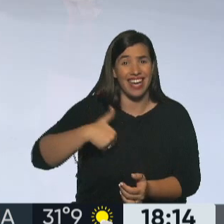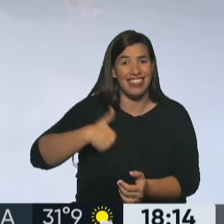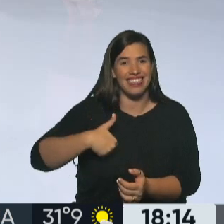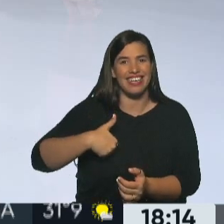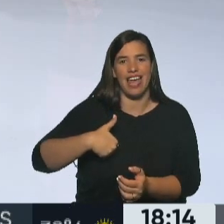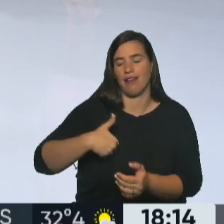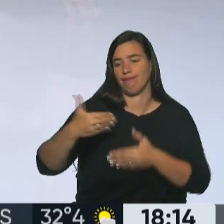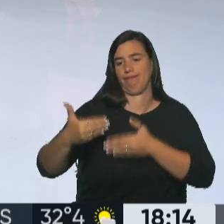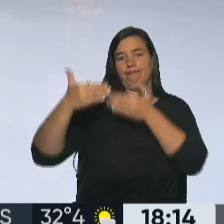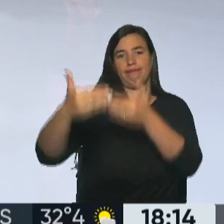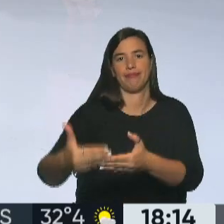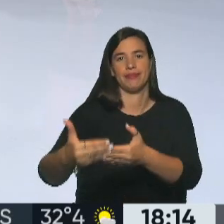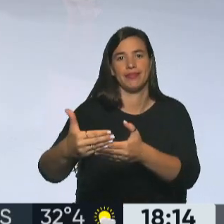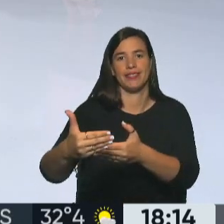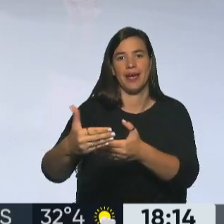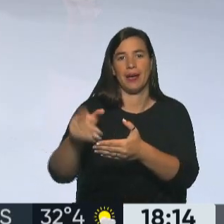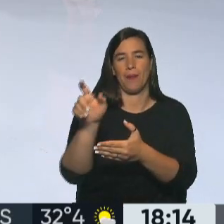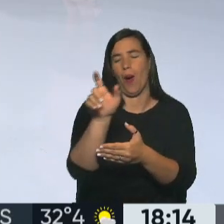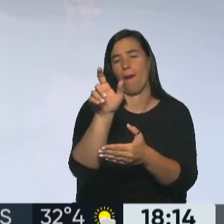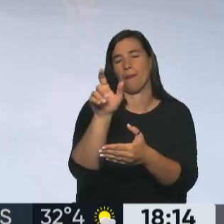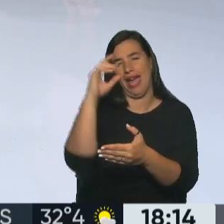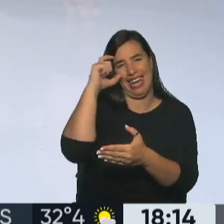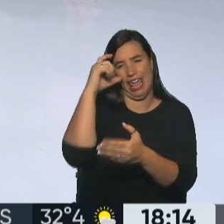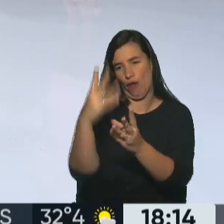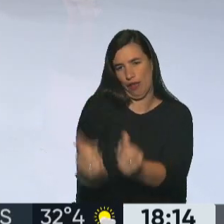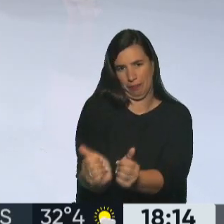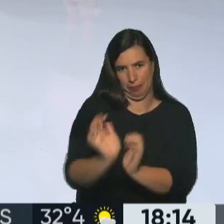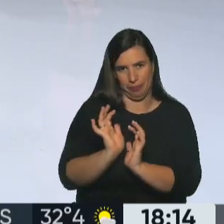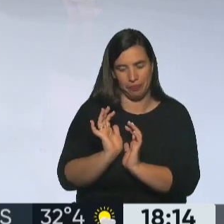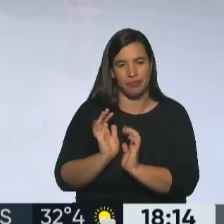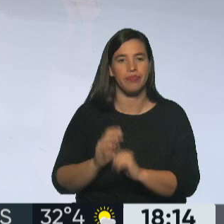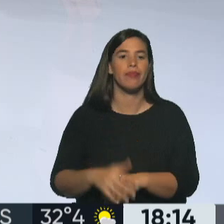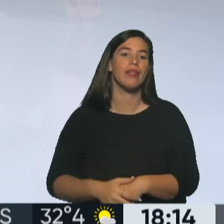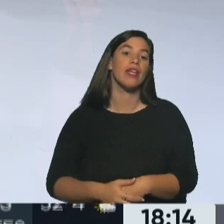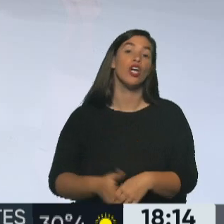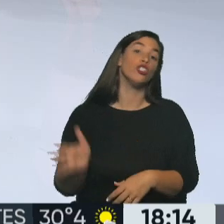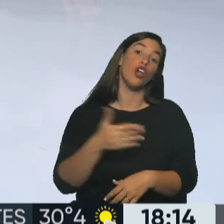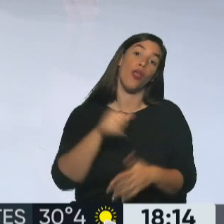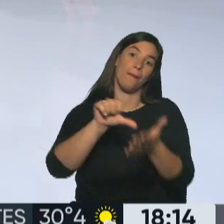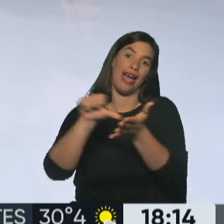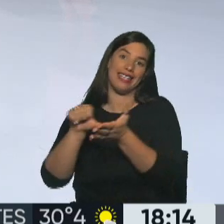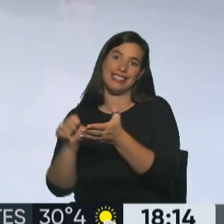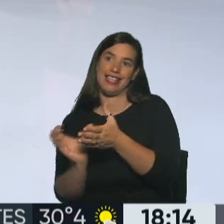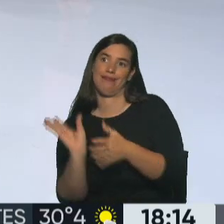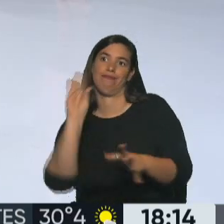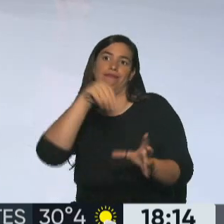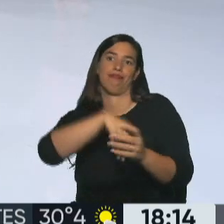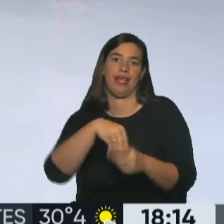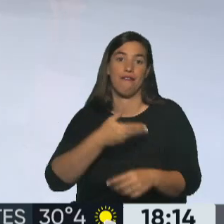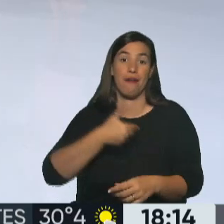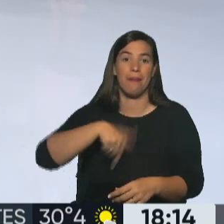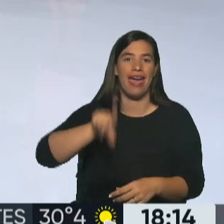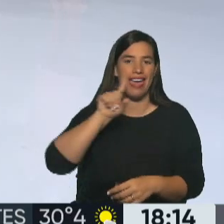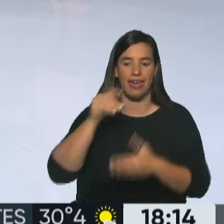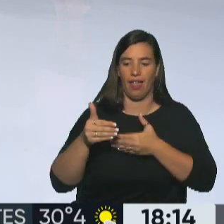fin de mes. Esto es una facultad que tienen todos los deudores del Fondo Monetario Internacional, países que además son miembros del fondo, para trasladar